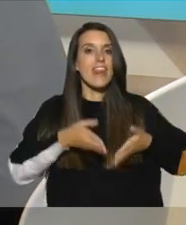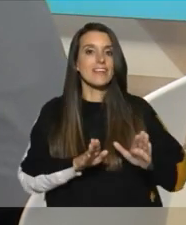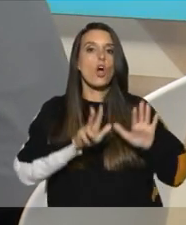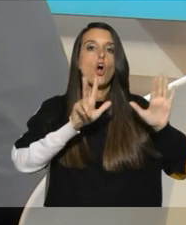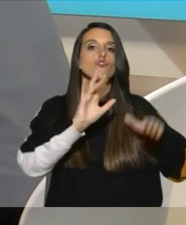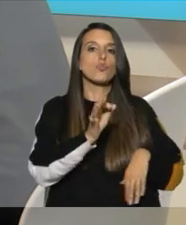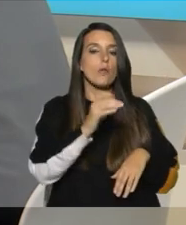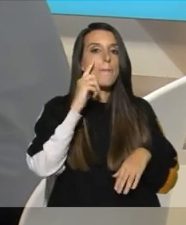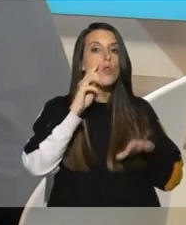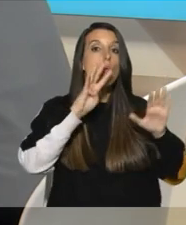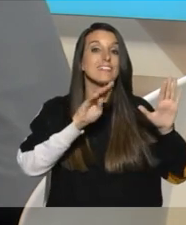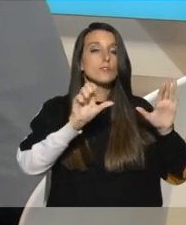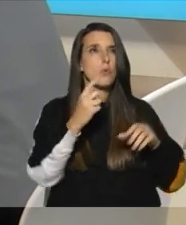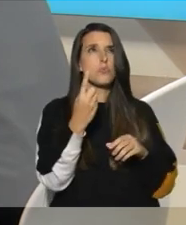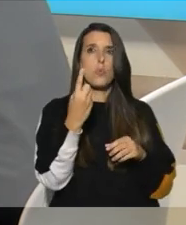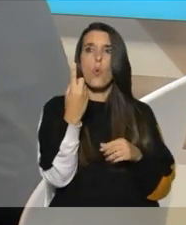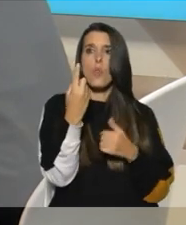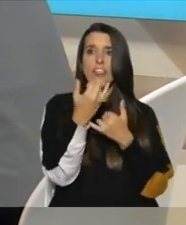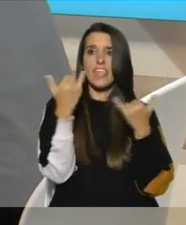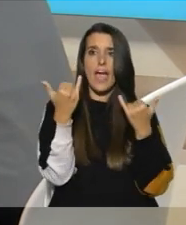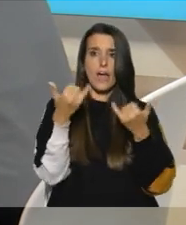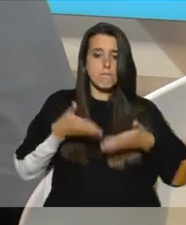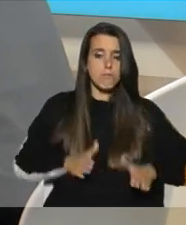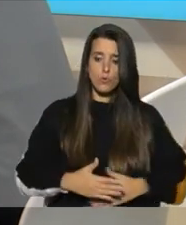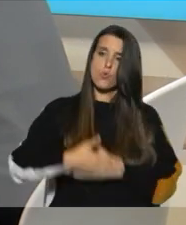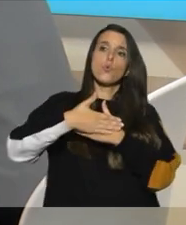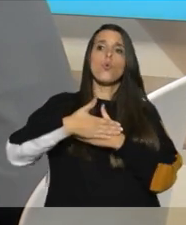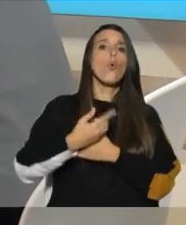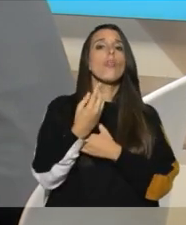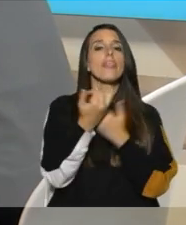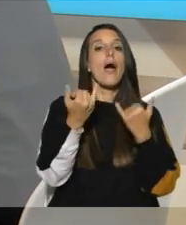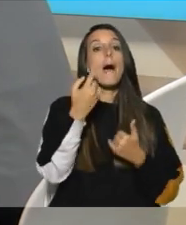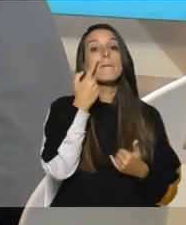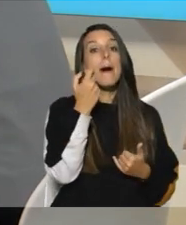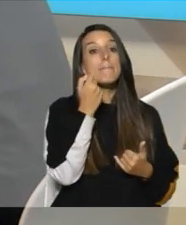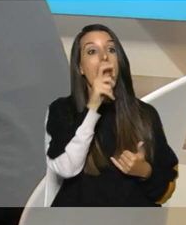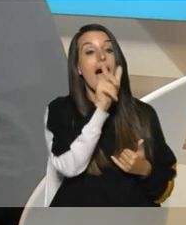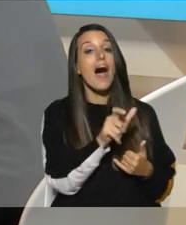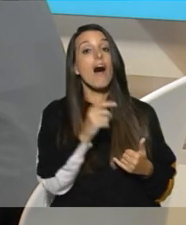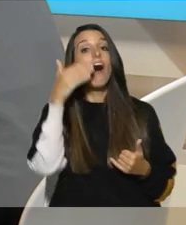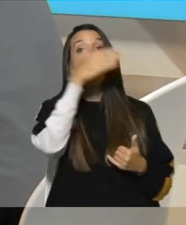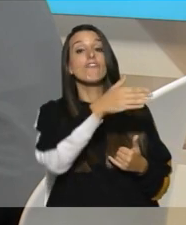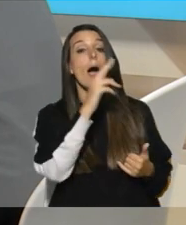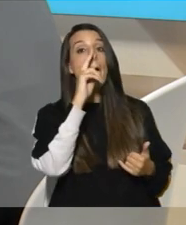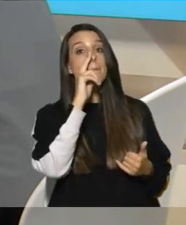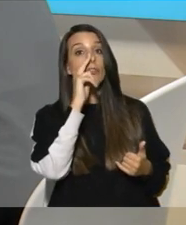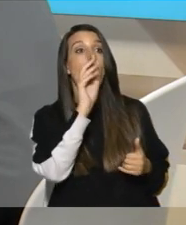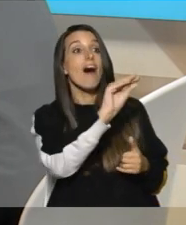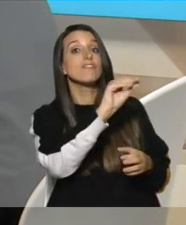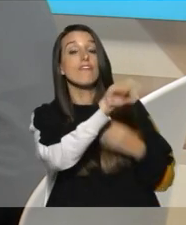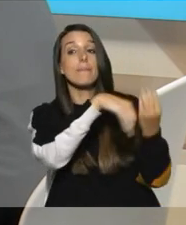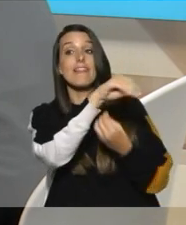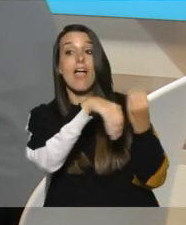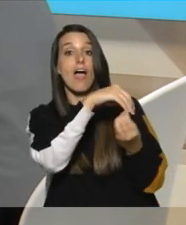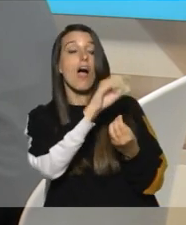de octubre del 69, cuando usted tenía un día de vida u horas de vida, su papá es que va a Pando a avisarle a la familia, ¿no?